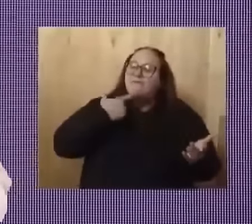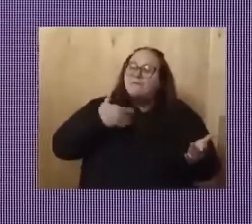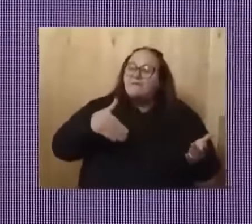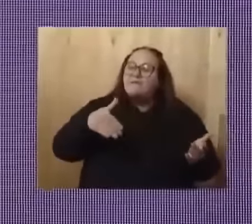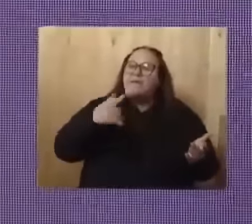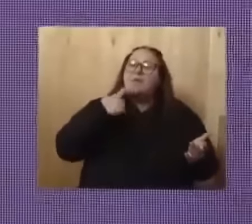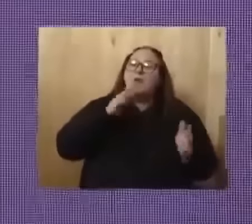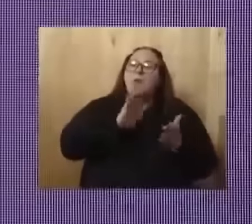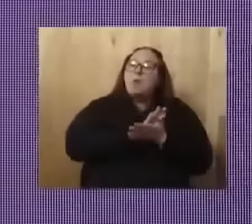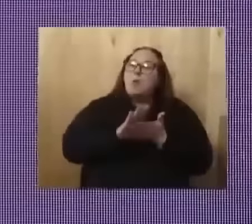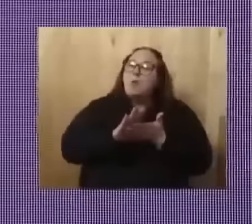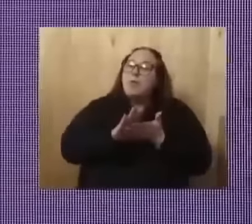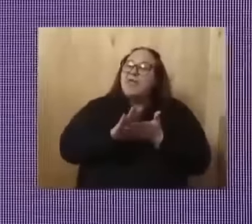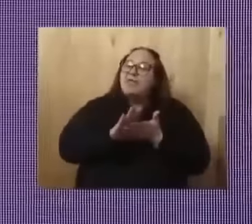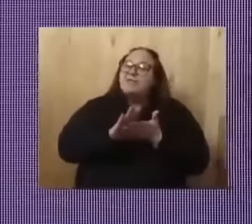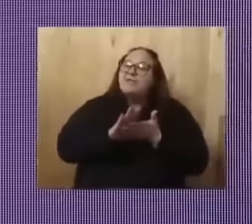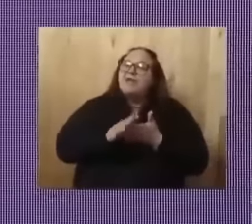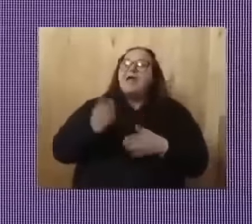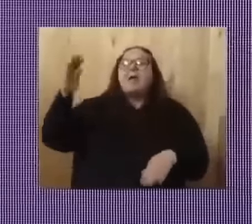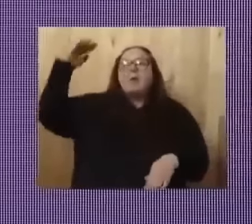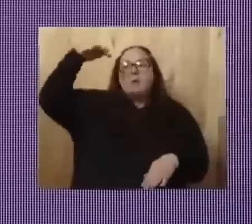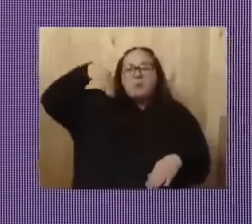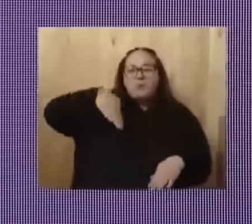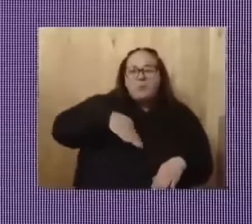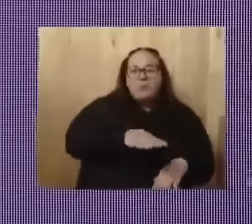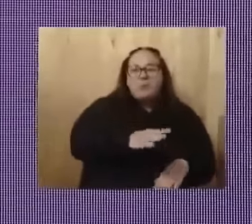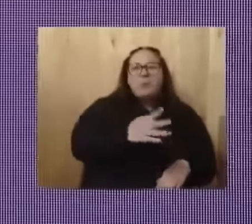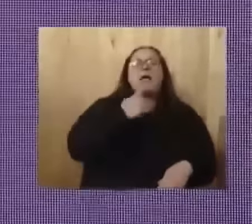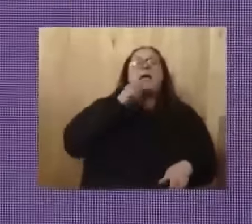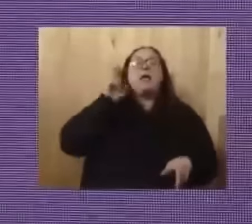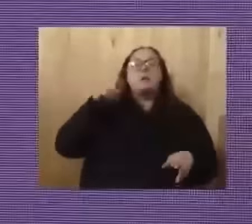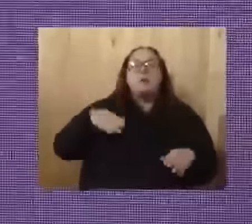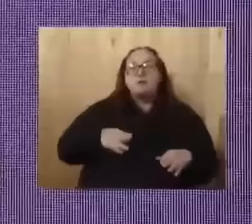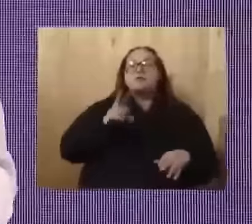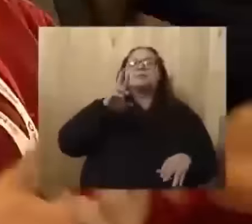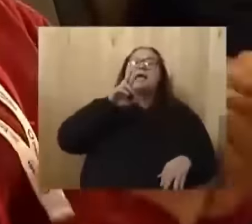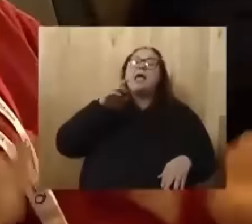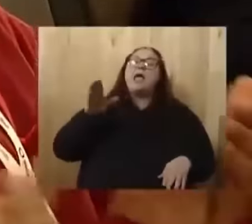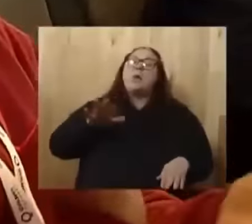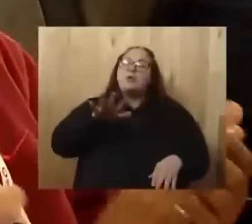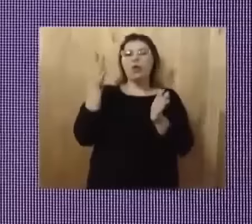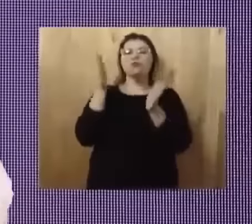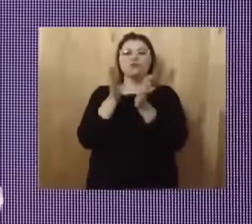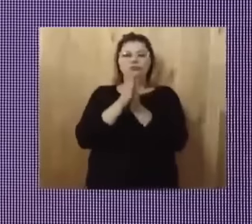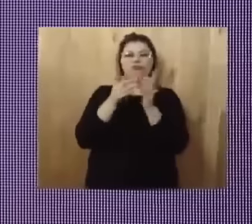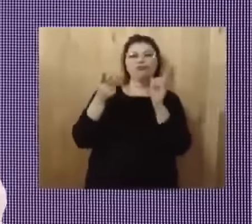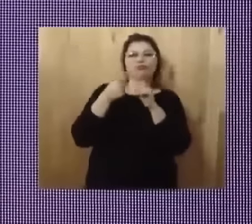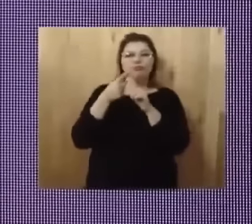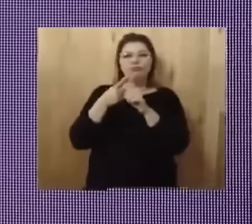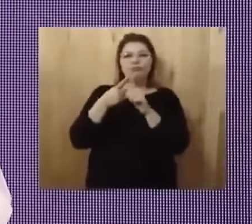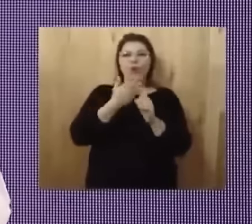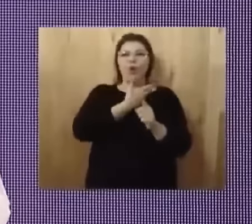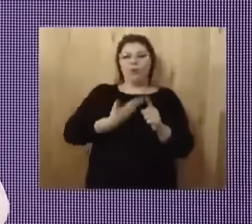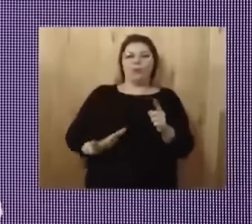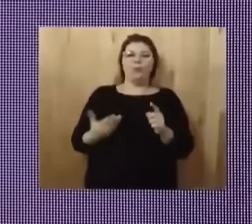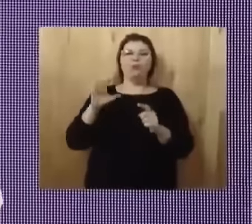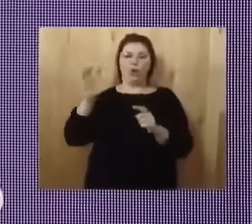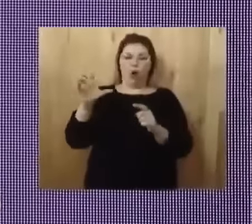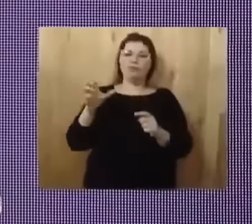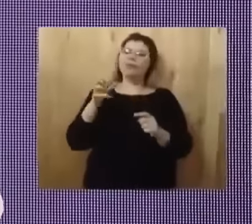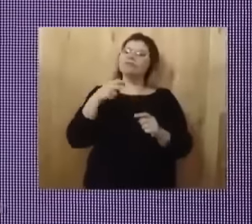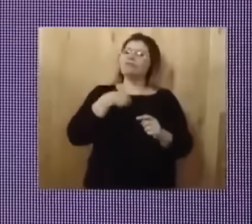nueva bajada de la autopista Buenos Aires-La Plata en Espeleta. No tengo dudas que